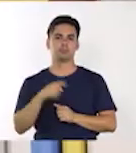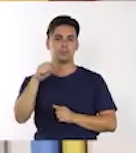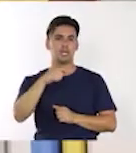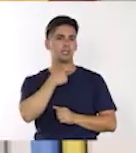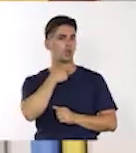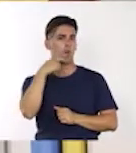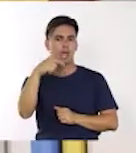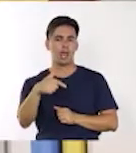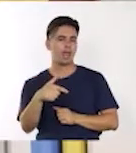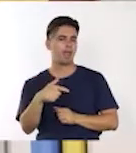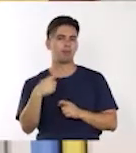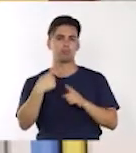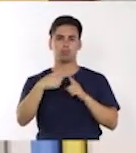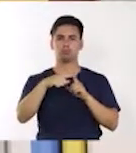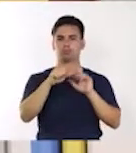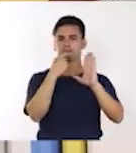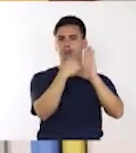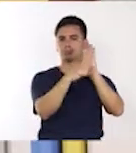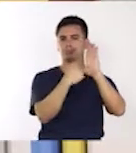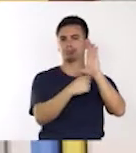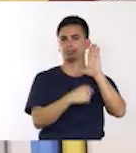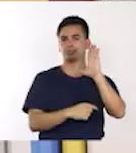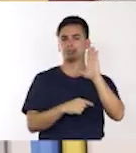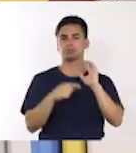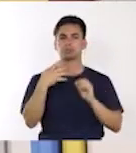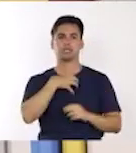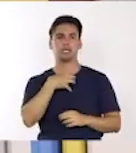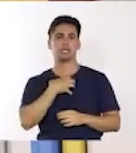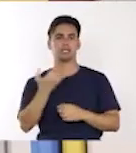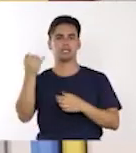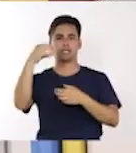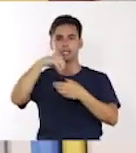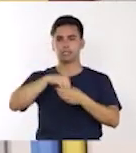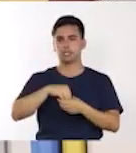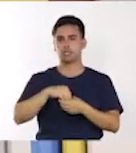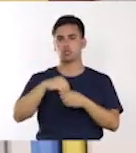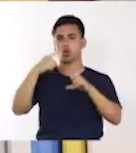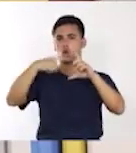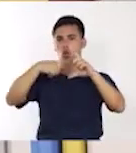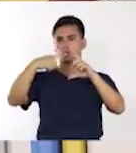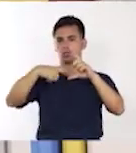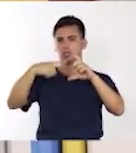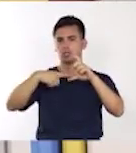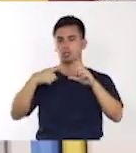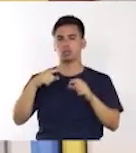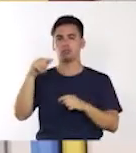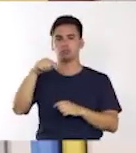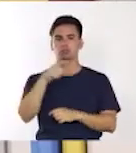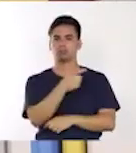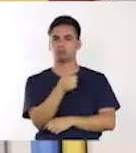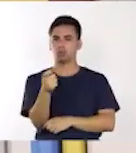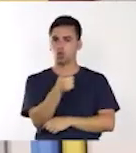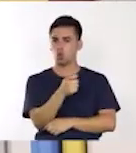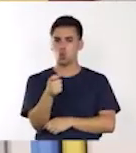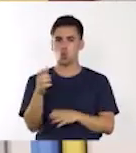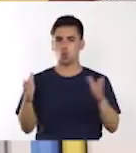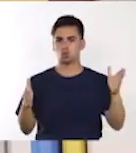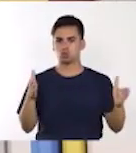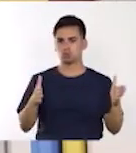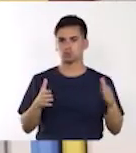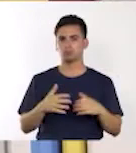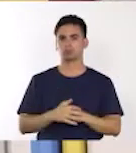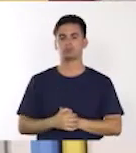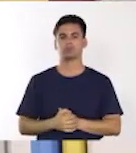Repito, son apenas unos ejemplos de temas que llevan implícito la integración de los contenidos desarrollados durante el